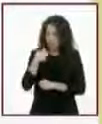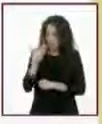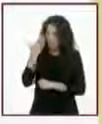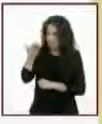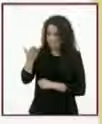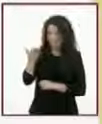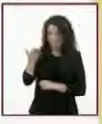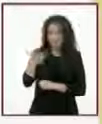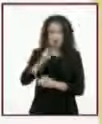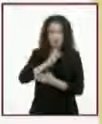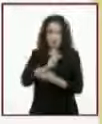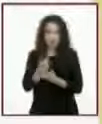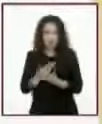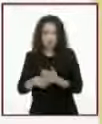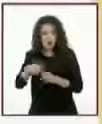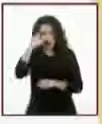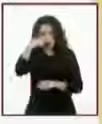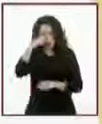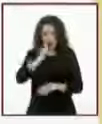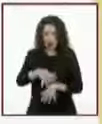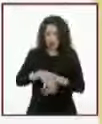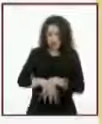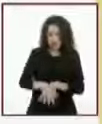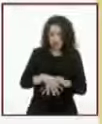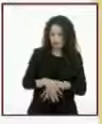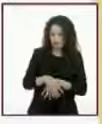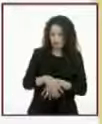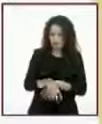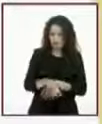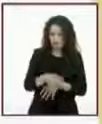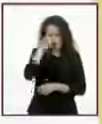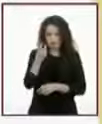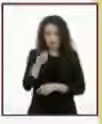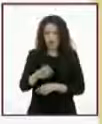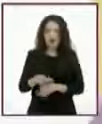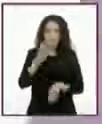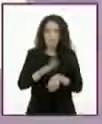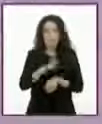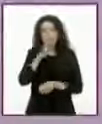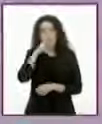del desfile, que en este caso es lograr una mejor organización.